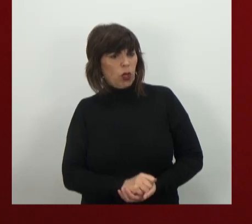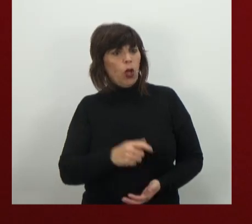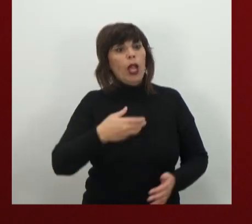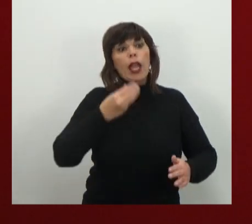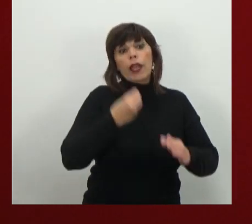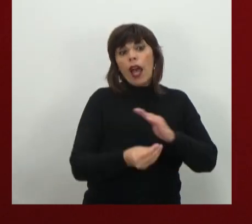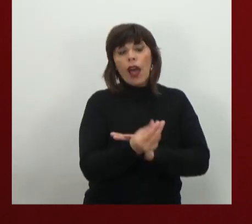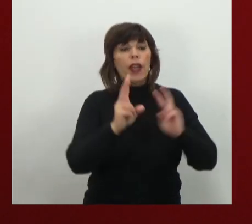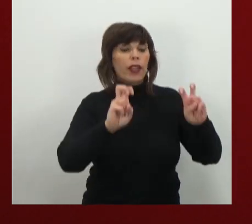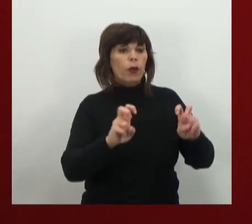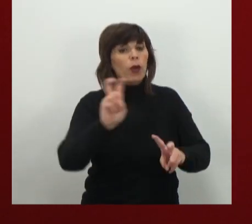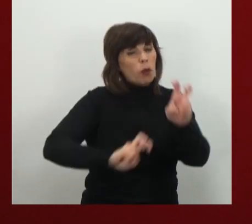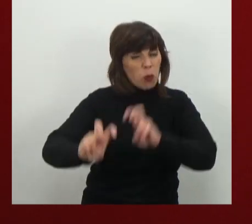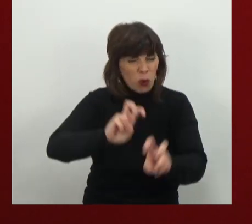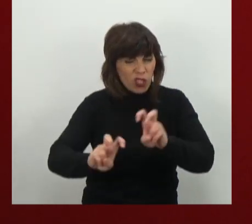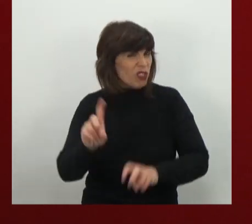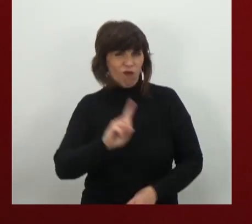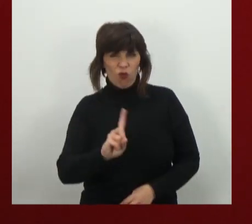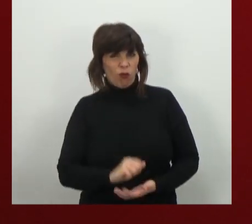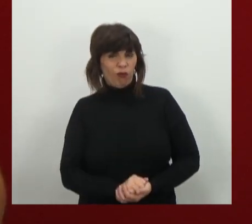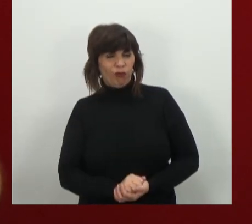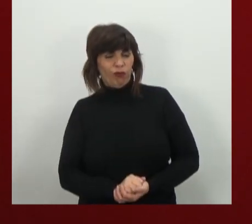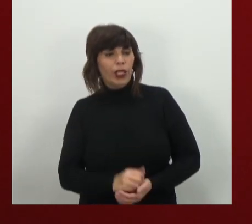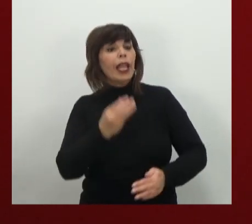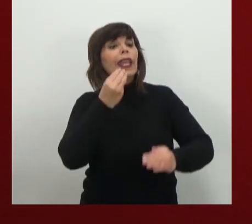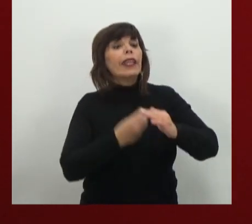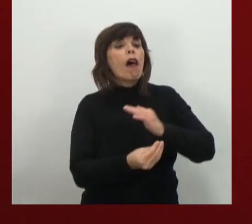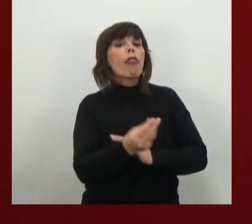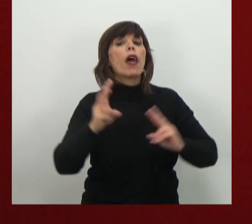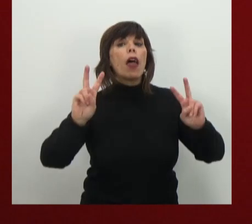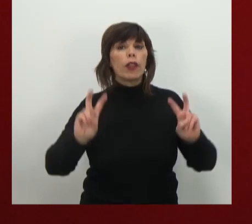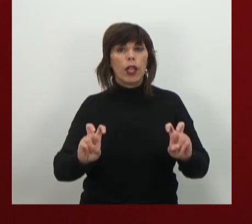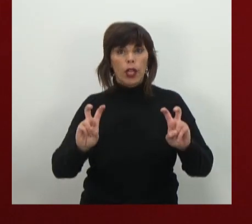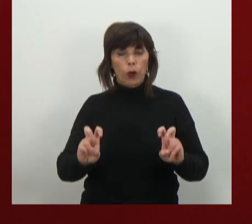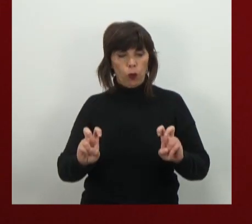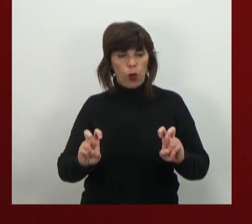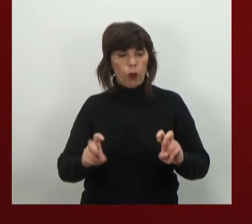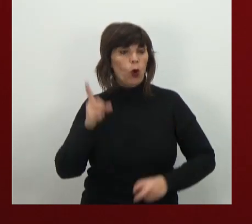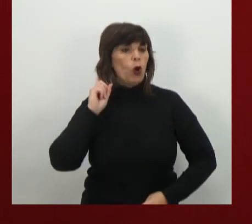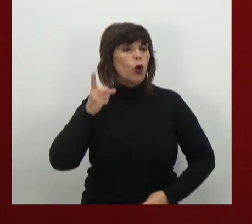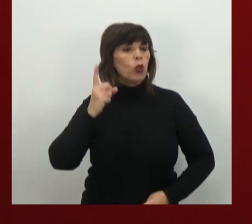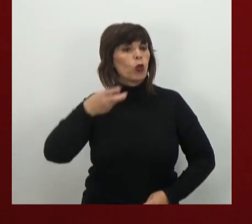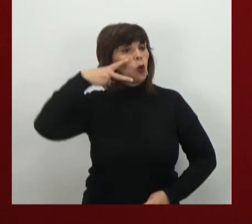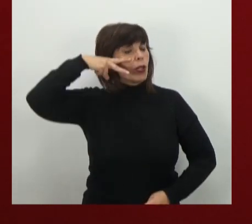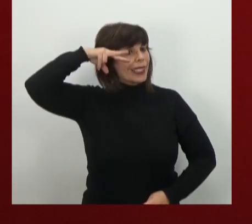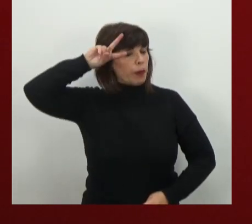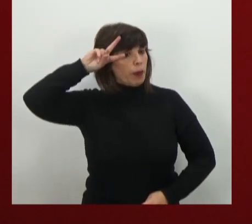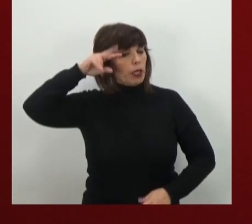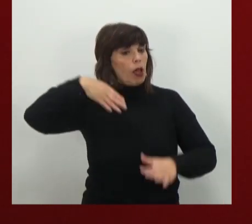El nuevo nacimiento no se provoca. El nuevo nacimiento se experimenta por la gracia de Dios.